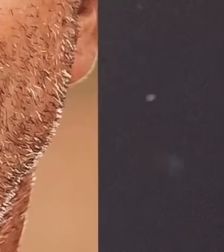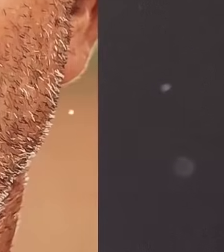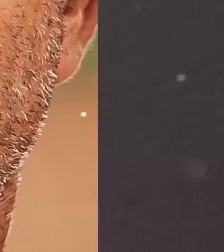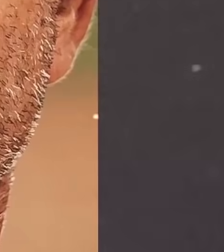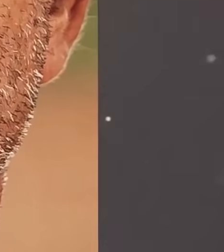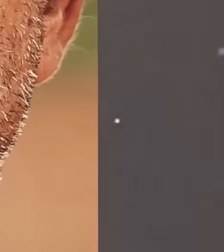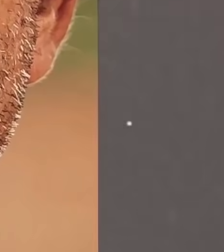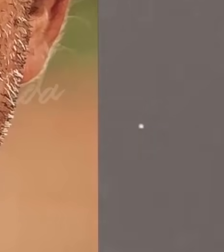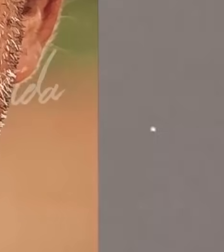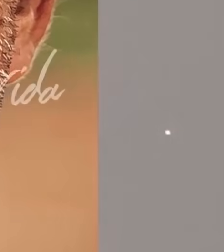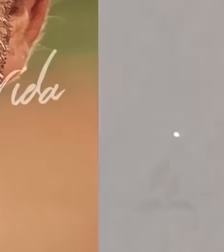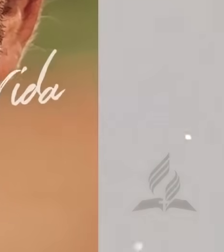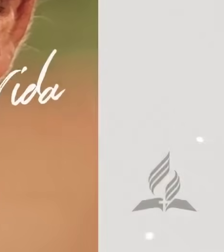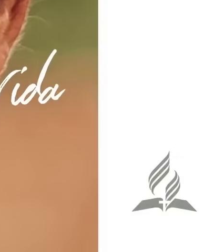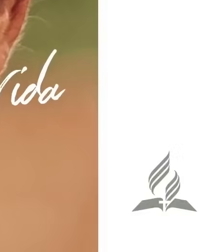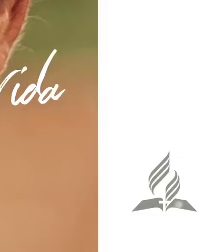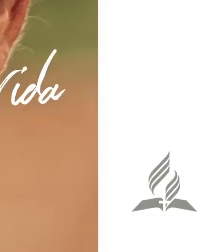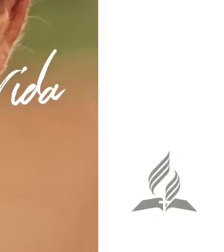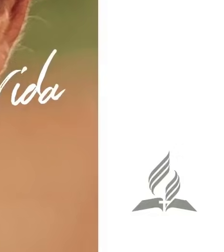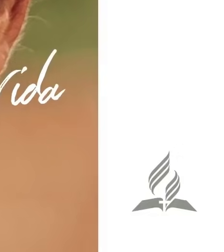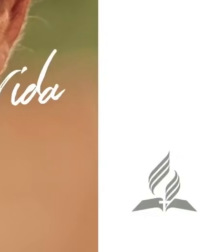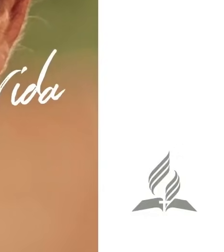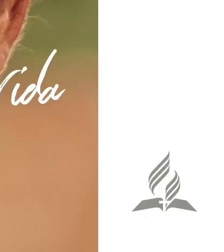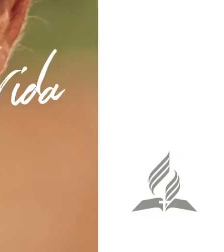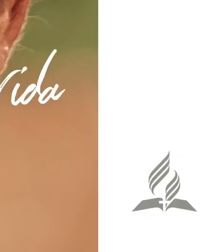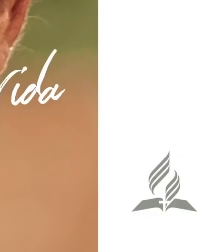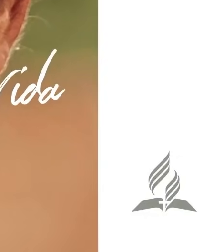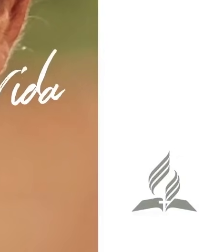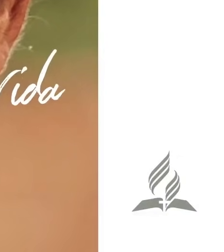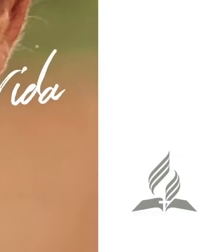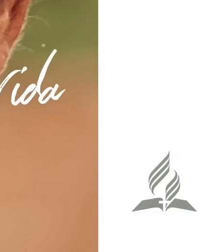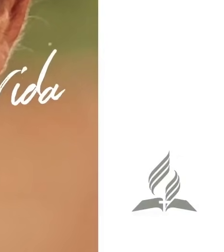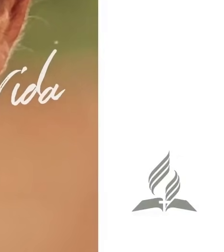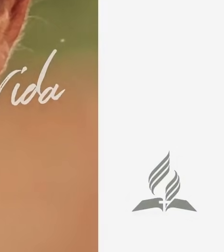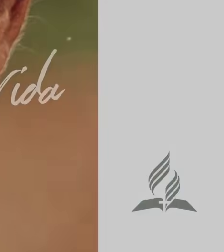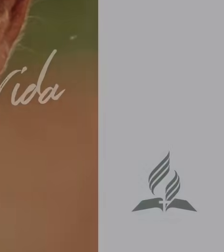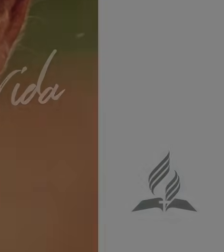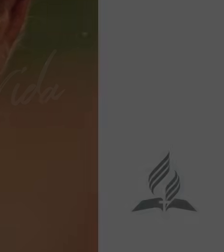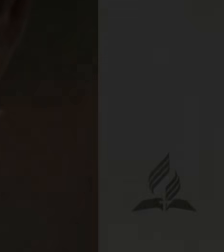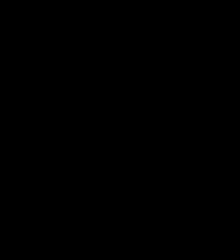Bad y Bit. Historia de hoy, decisión para la vida.